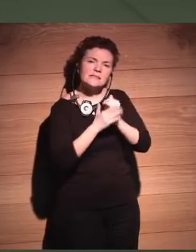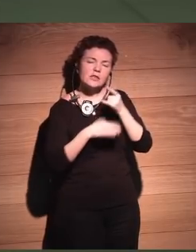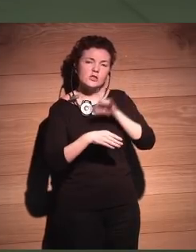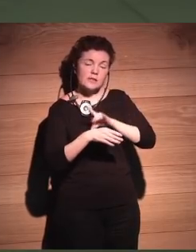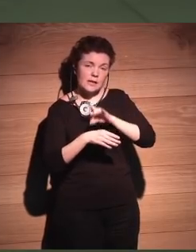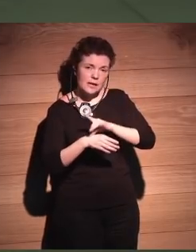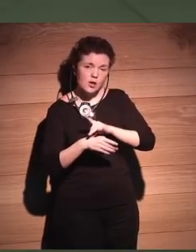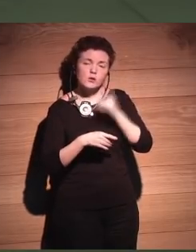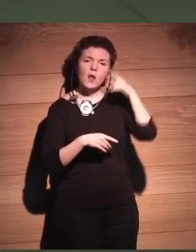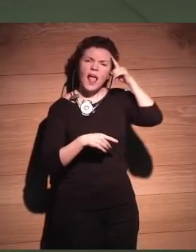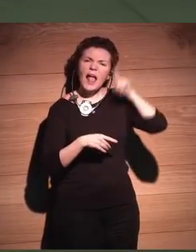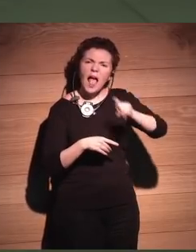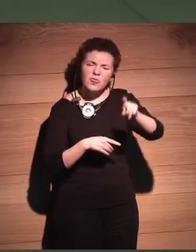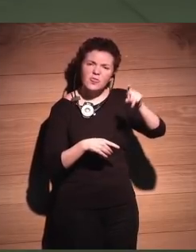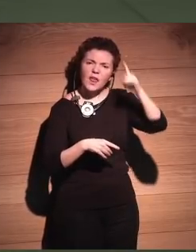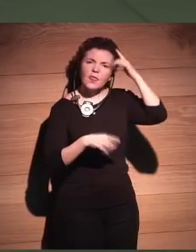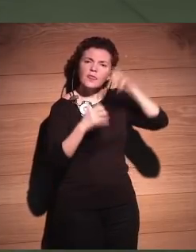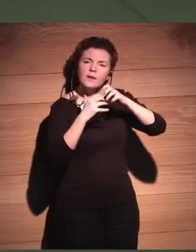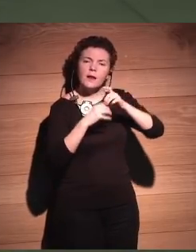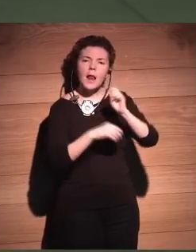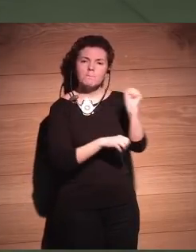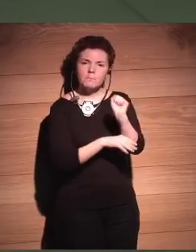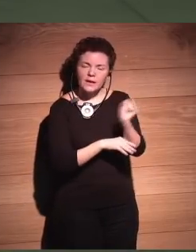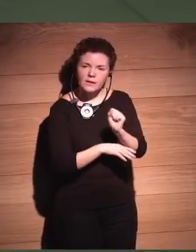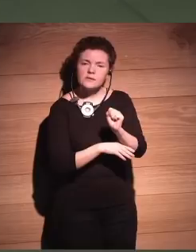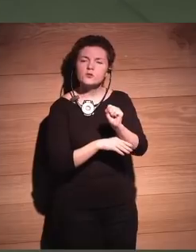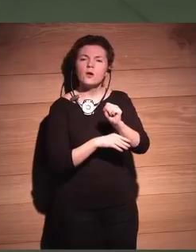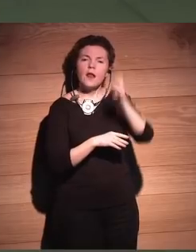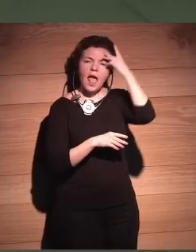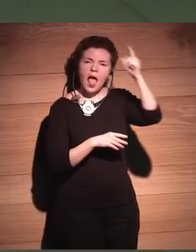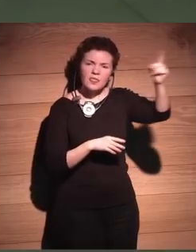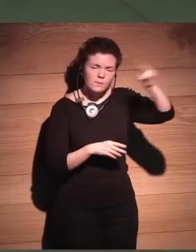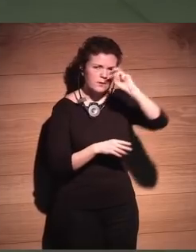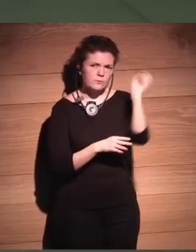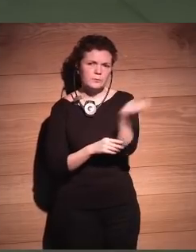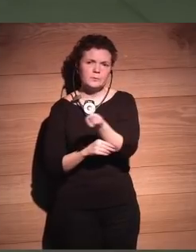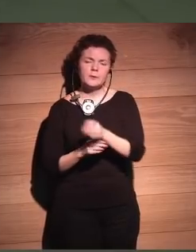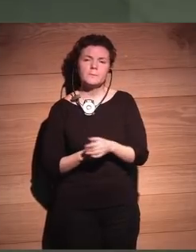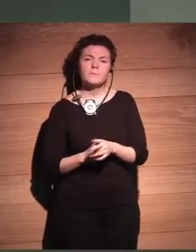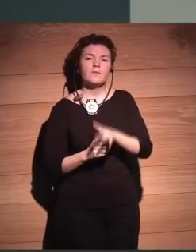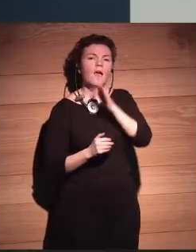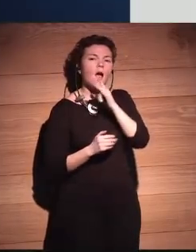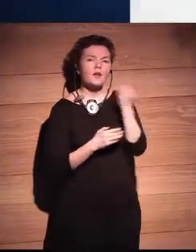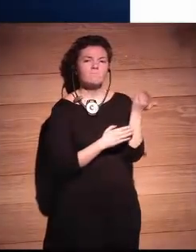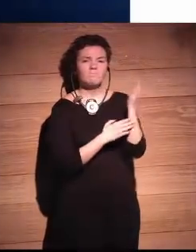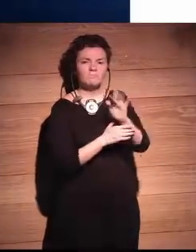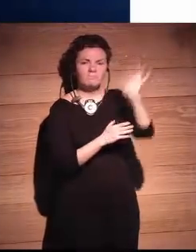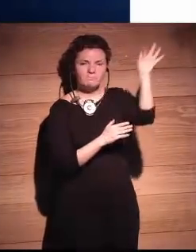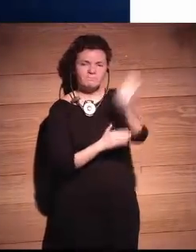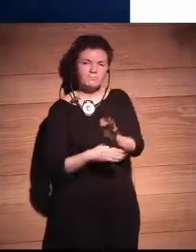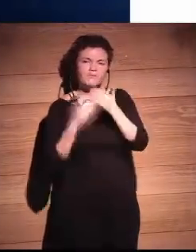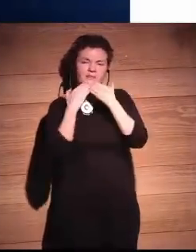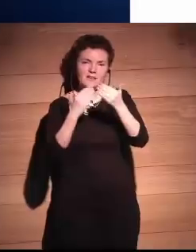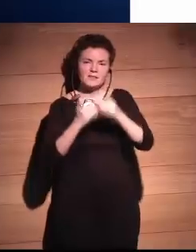el cáncer cerebral, el Parkinson, Huntington, Alzheimer, entre otras. Escucharemos su ponencia. Muchas